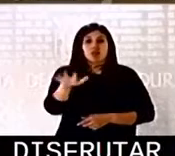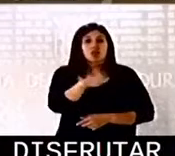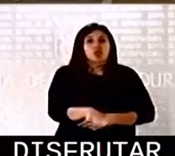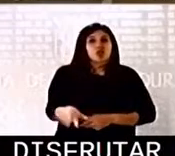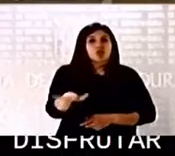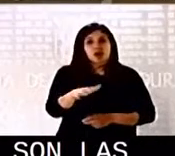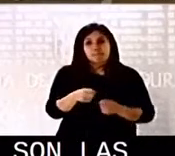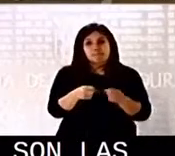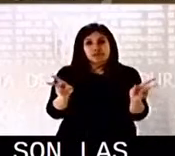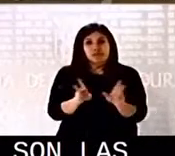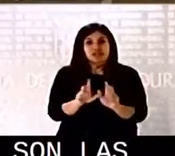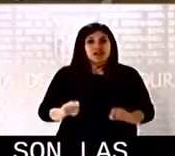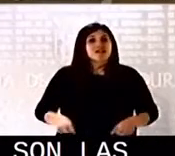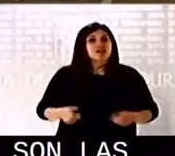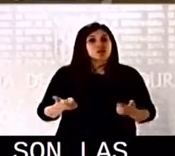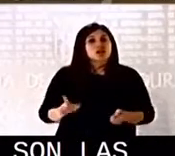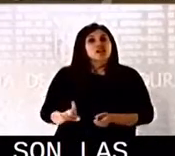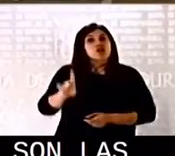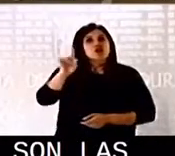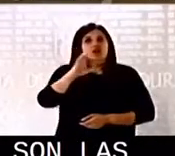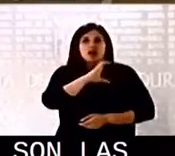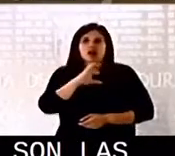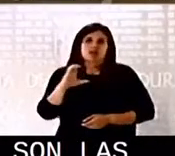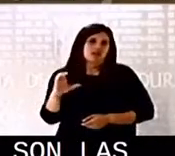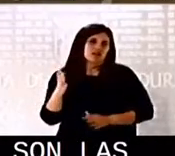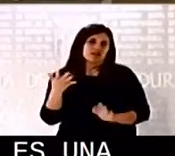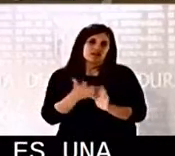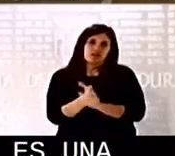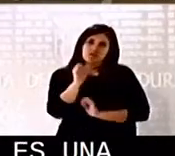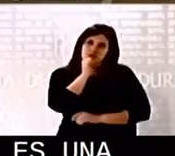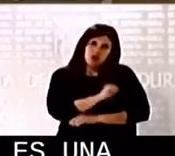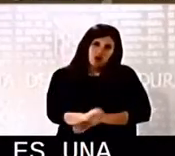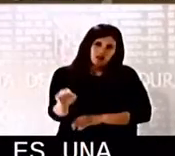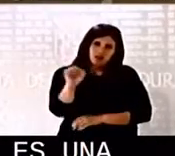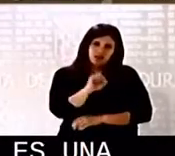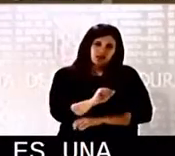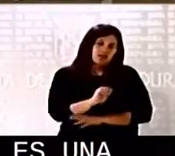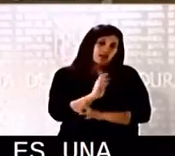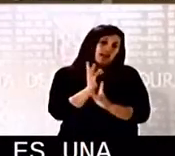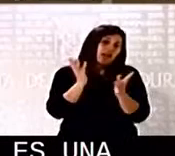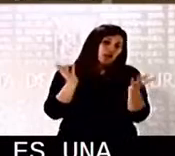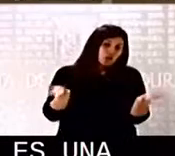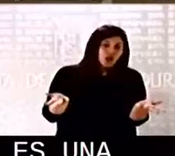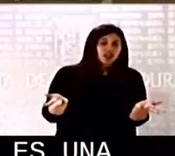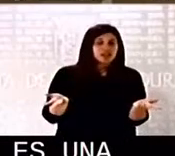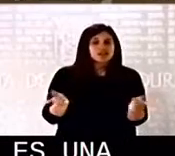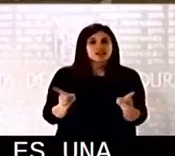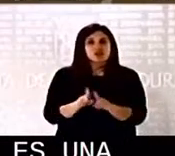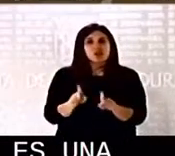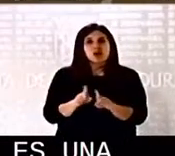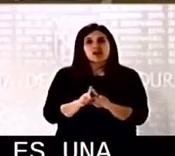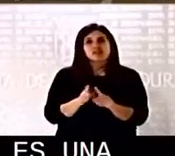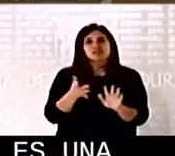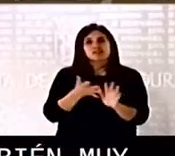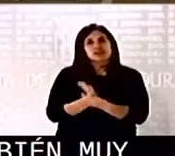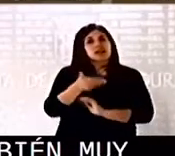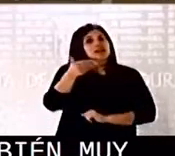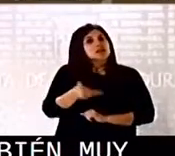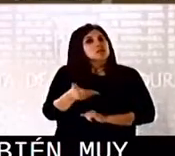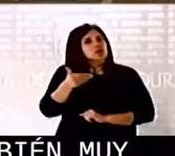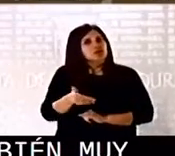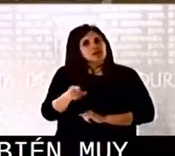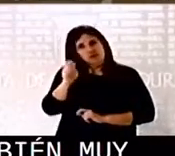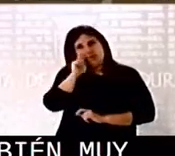piscinas naturales del norte de Cáceres es una auténtica delicia, ¿no? Con lo cual, eso es también muy importante para el sector